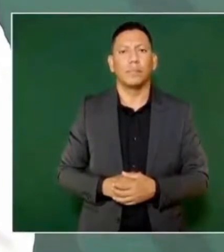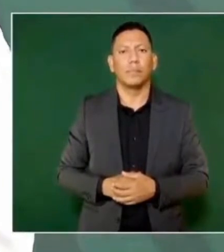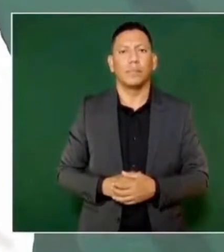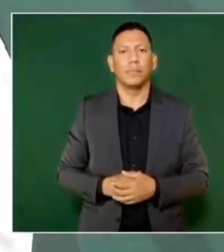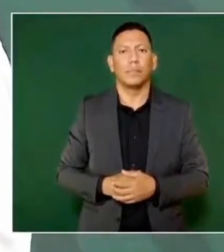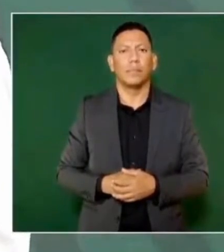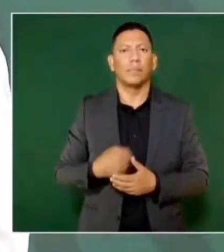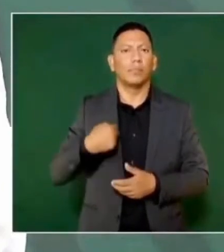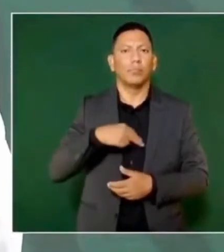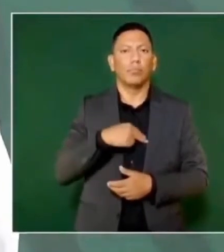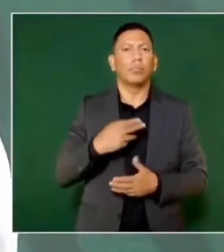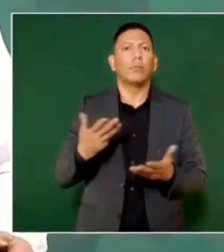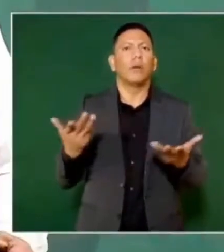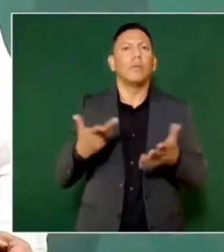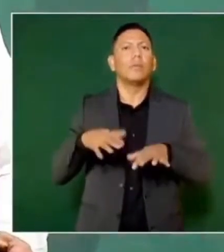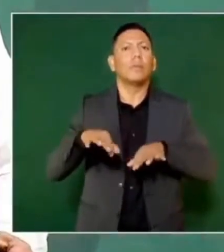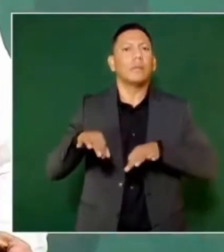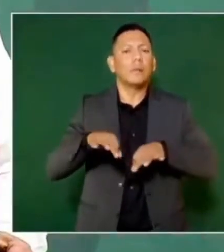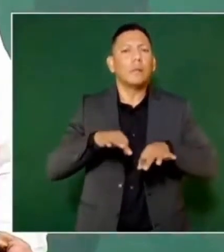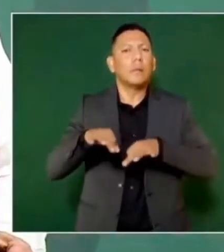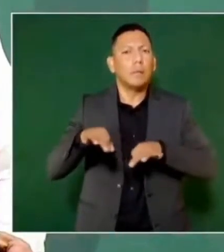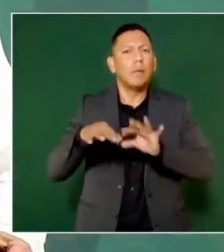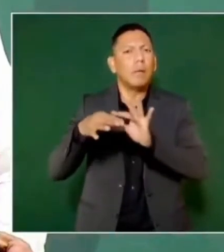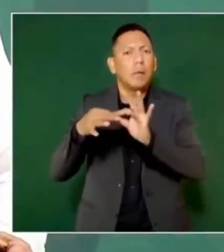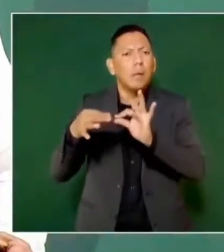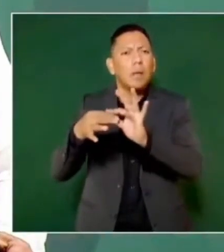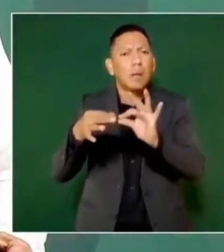Haciendo labor de concientización